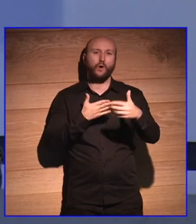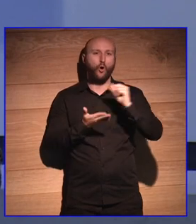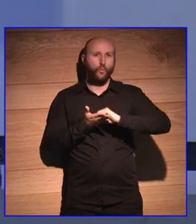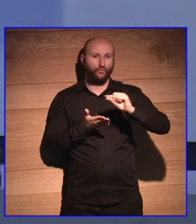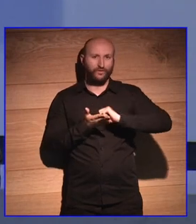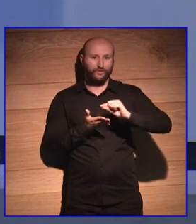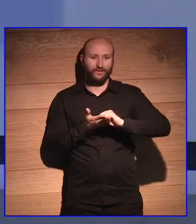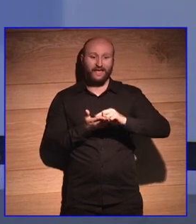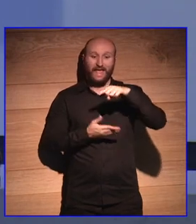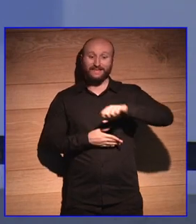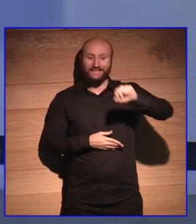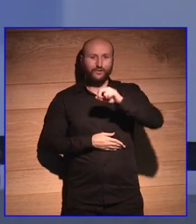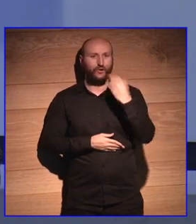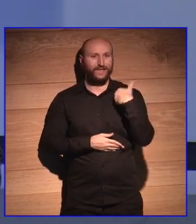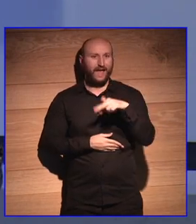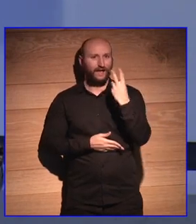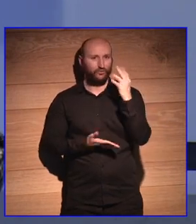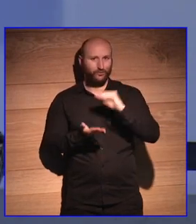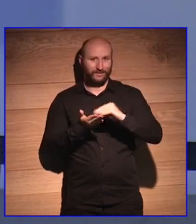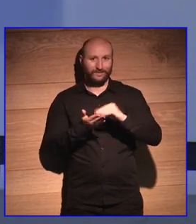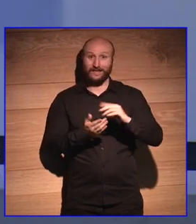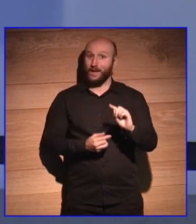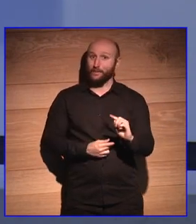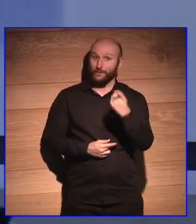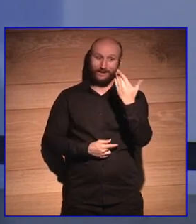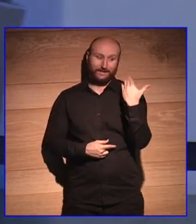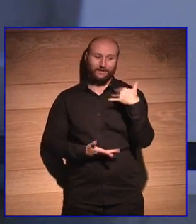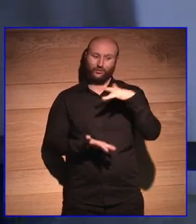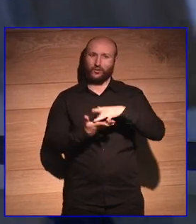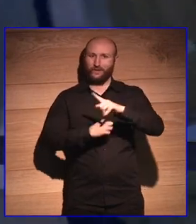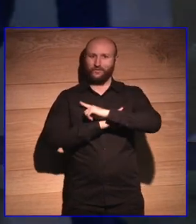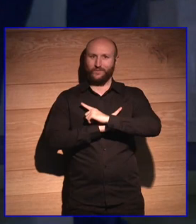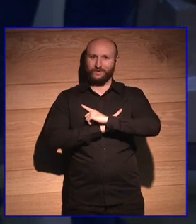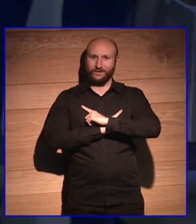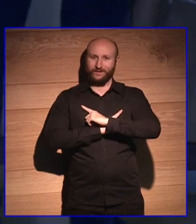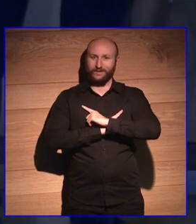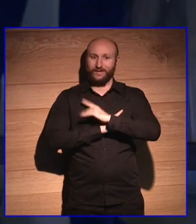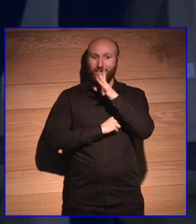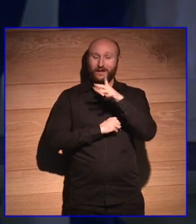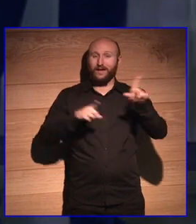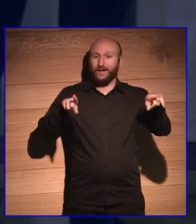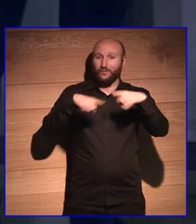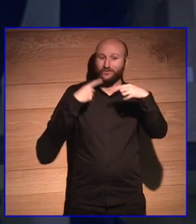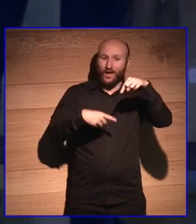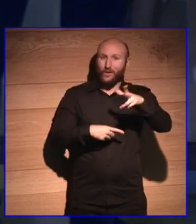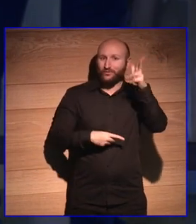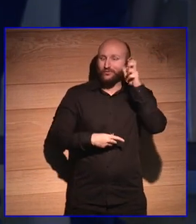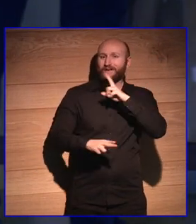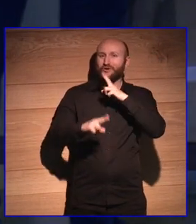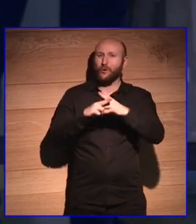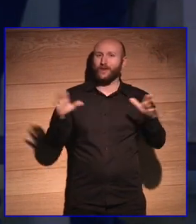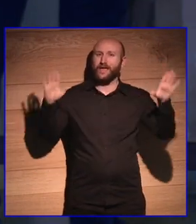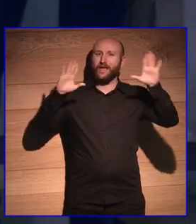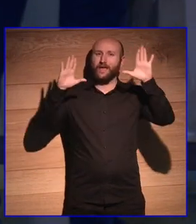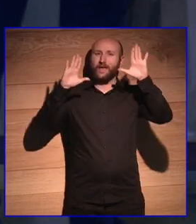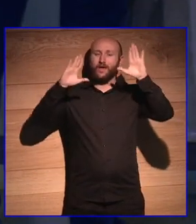año celebraremos la segunda edición la primera el año pasado se hizo en noviembre y la obra que van a escuchar aquí hoy noche oscura' es precisamente de la